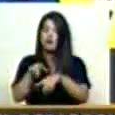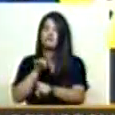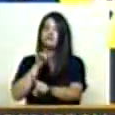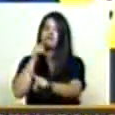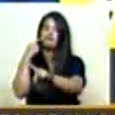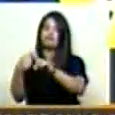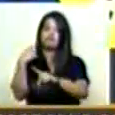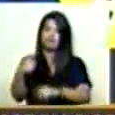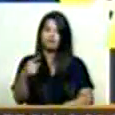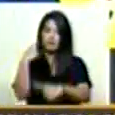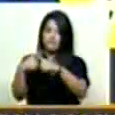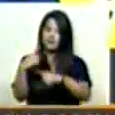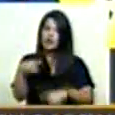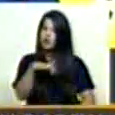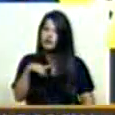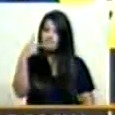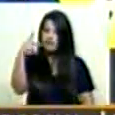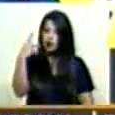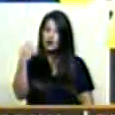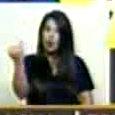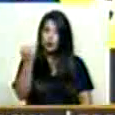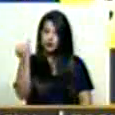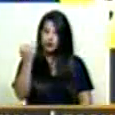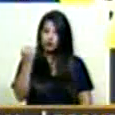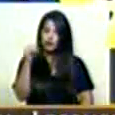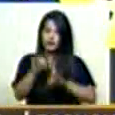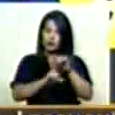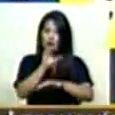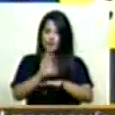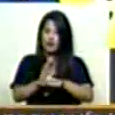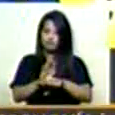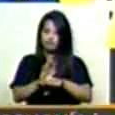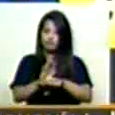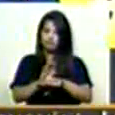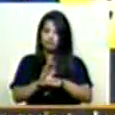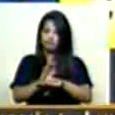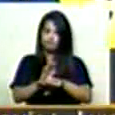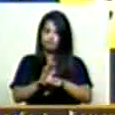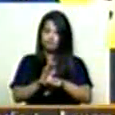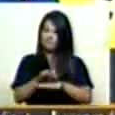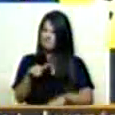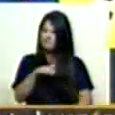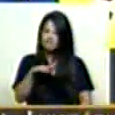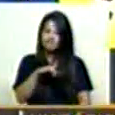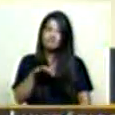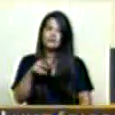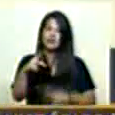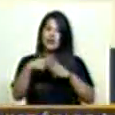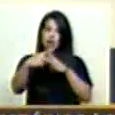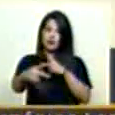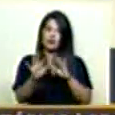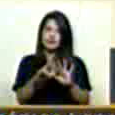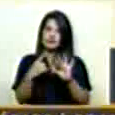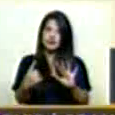un lugar en la parroquia el junquito del distrito capital específicamente en el kilómetro 16